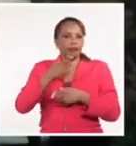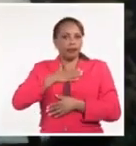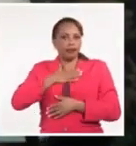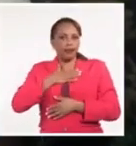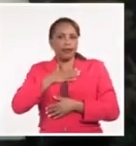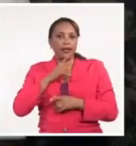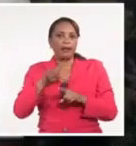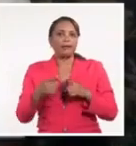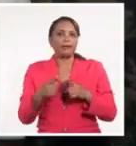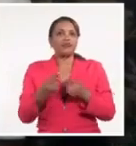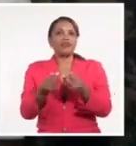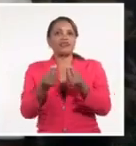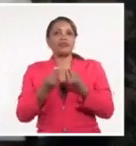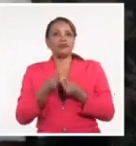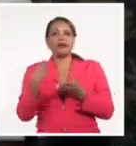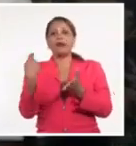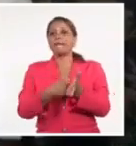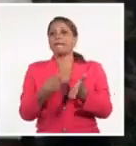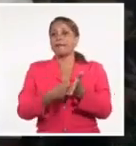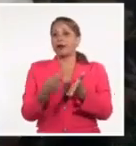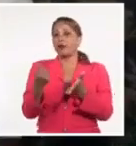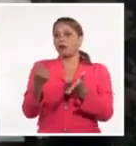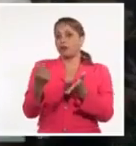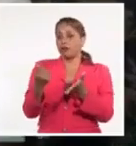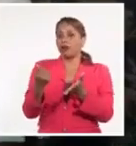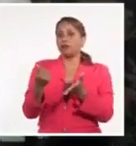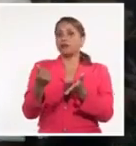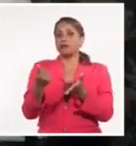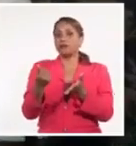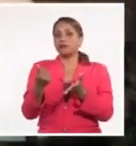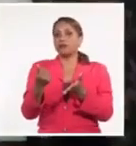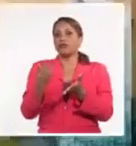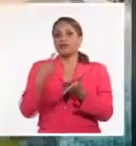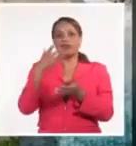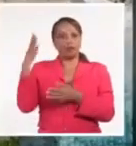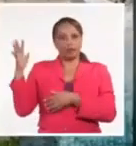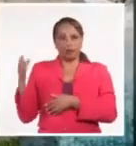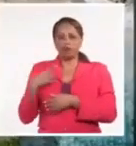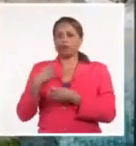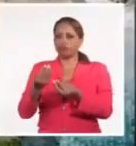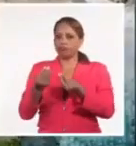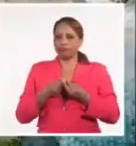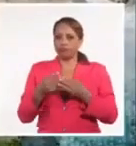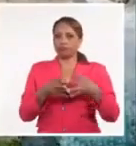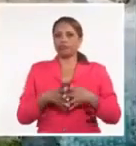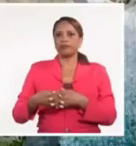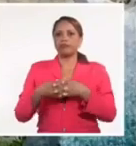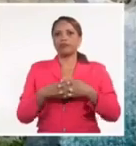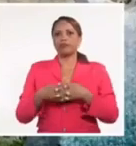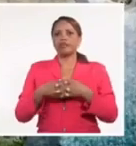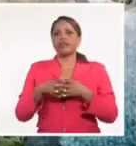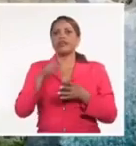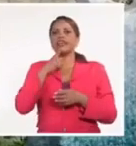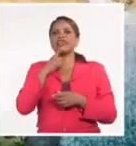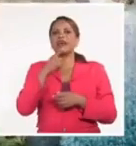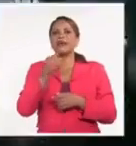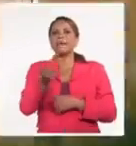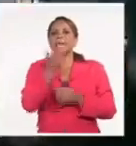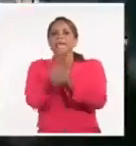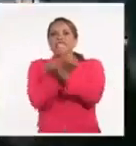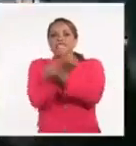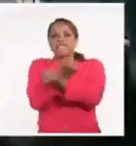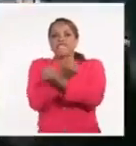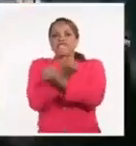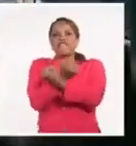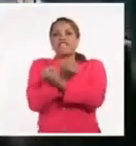y recibiera el pago de allá del exterior. Quería envenenar los tanques del agua